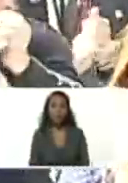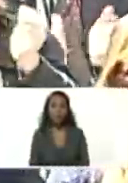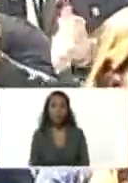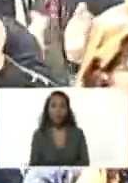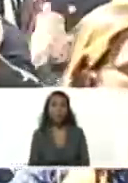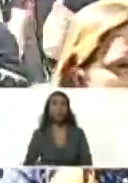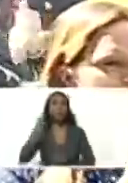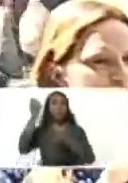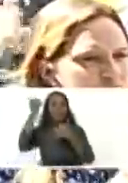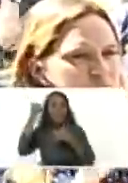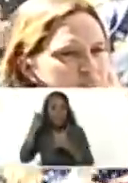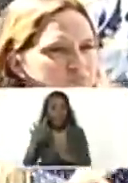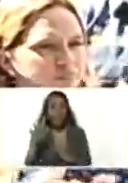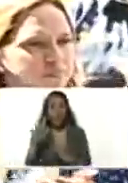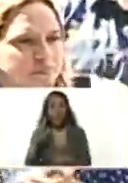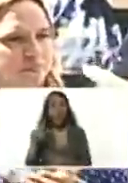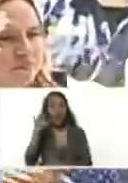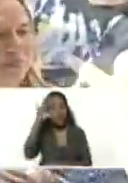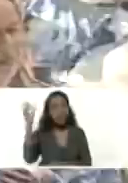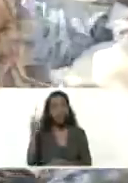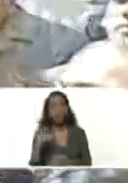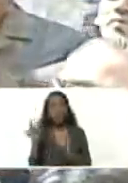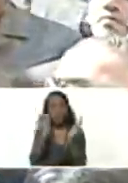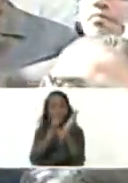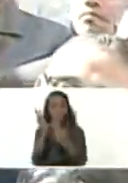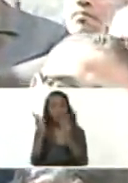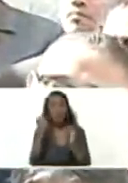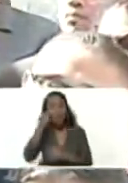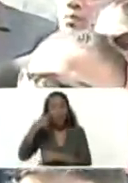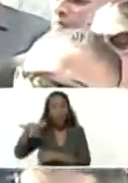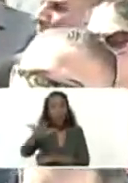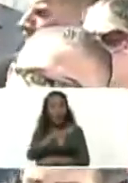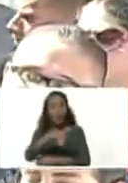Creo en Cristo Redentor, el Cristo de los pueblos.